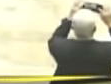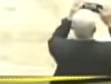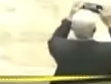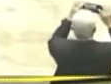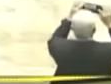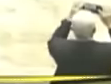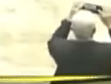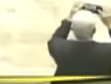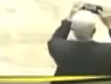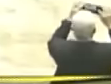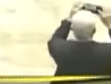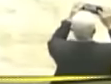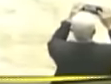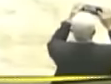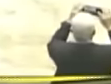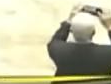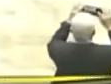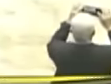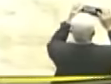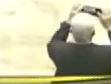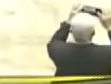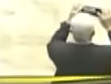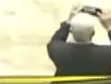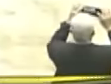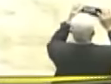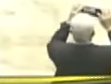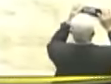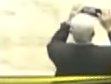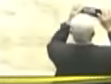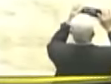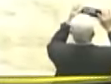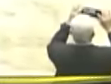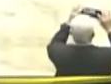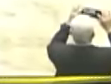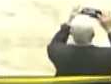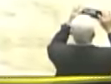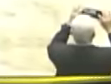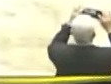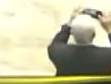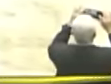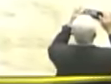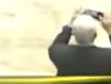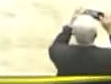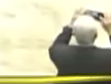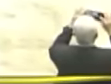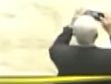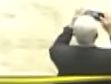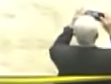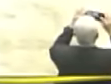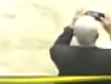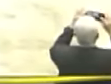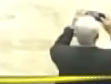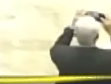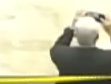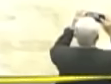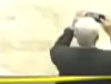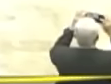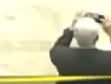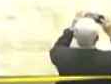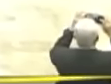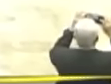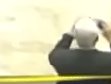año 2023 con estas 14 leyes sancionadas y la victoria al referendo consultivo para la defensa de la Guayana